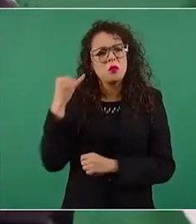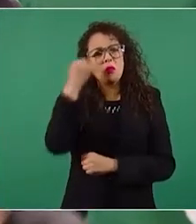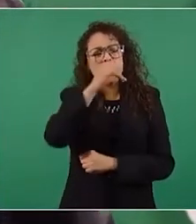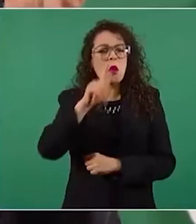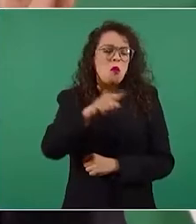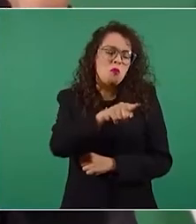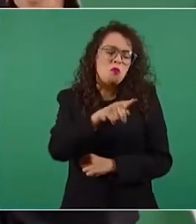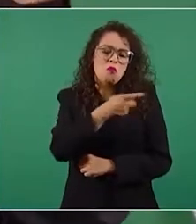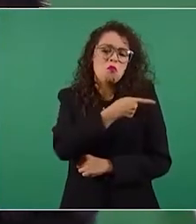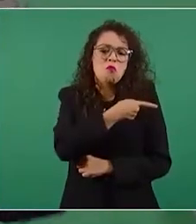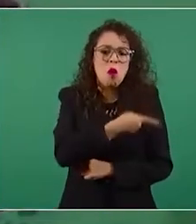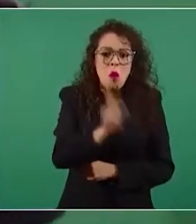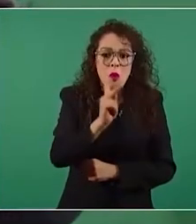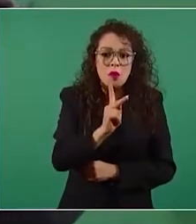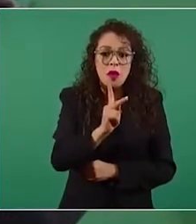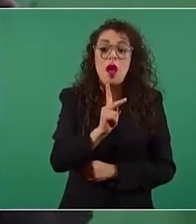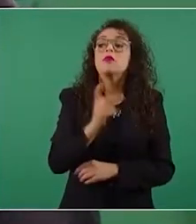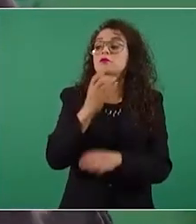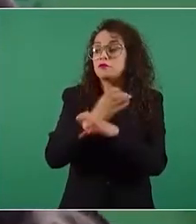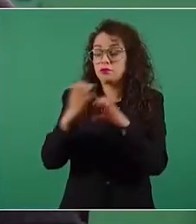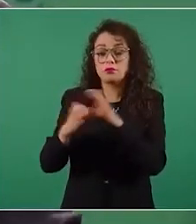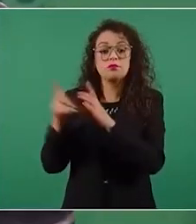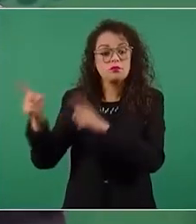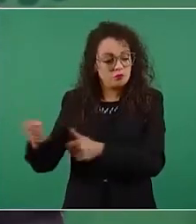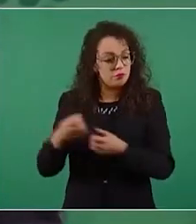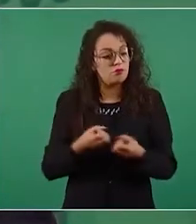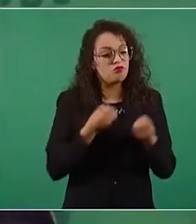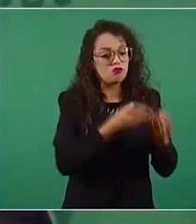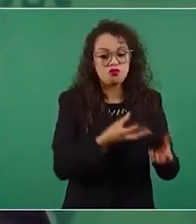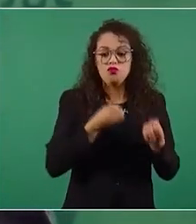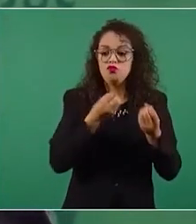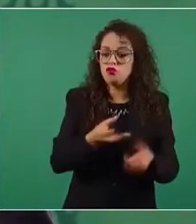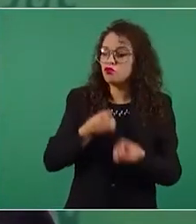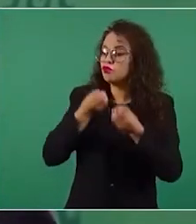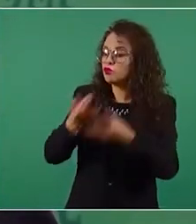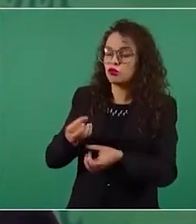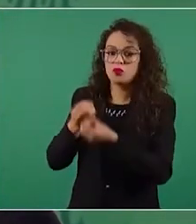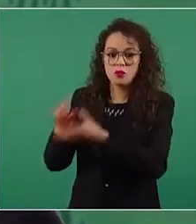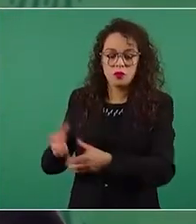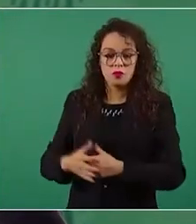y se entrega a la gente